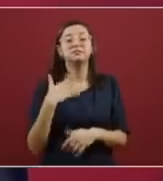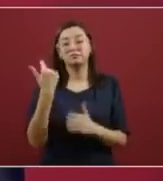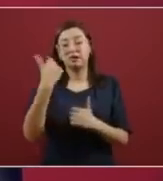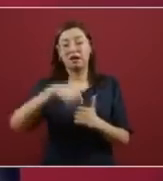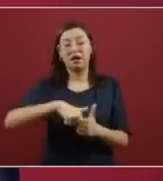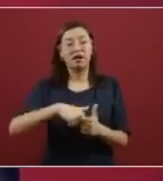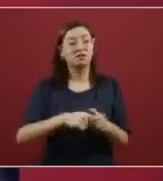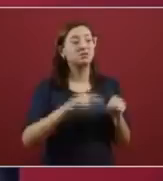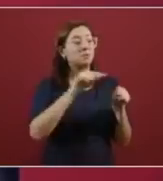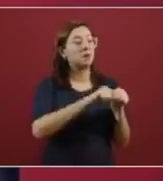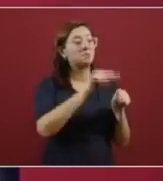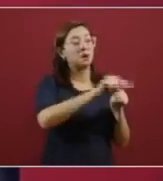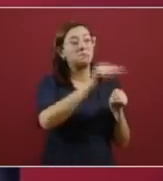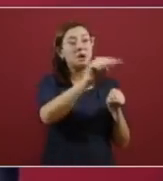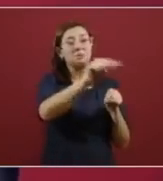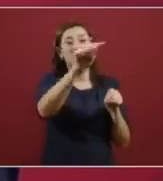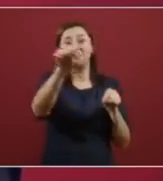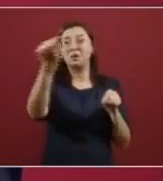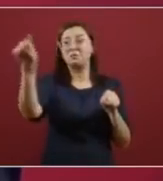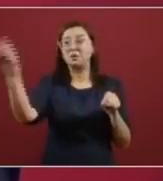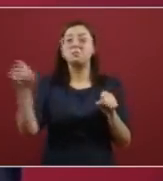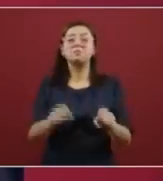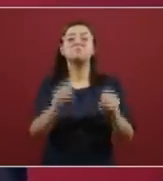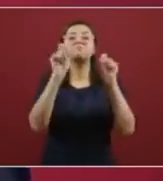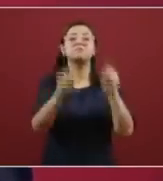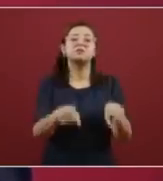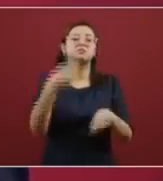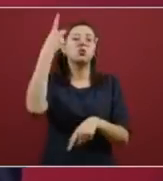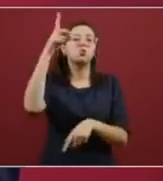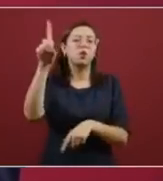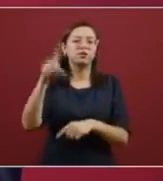gasolineras y